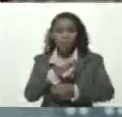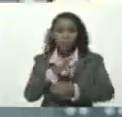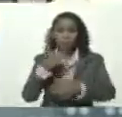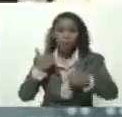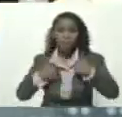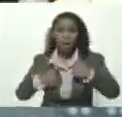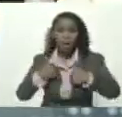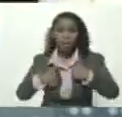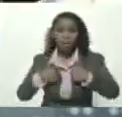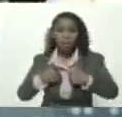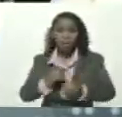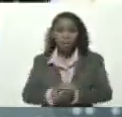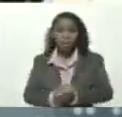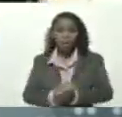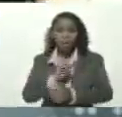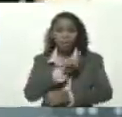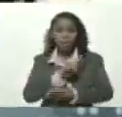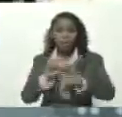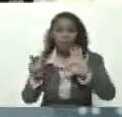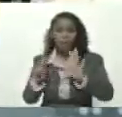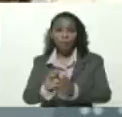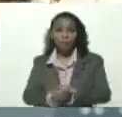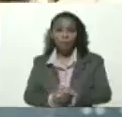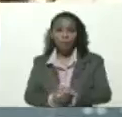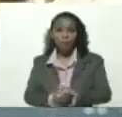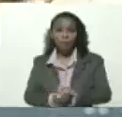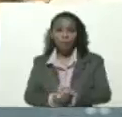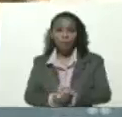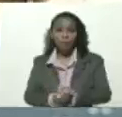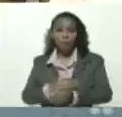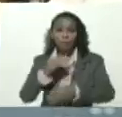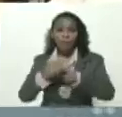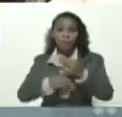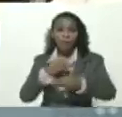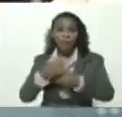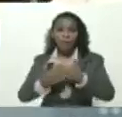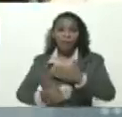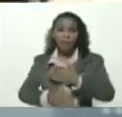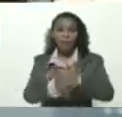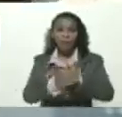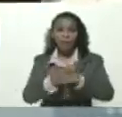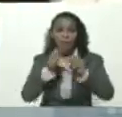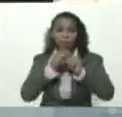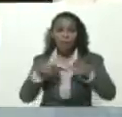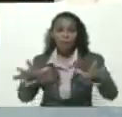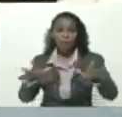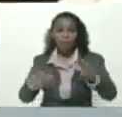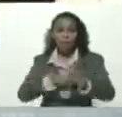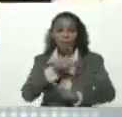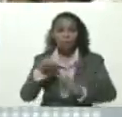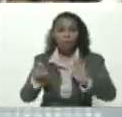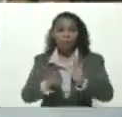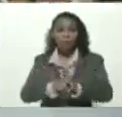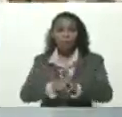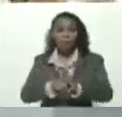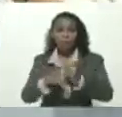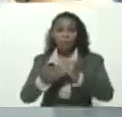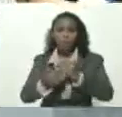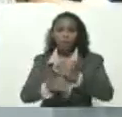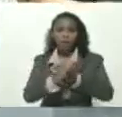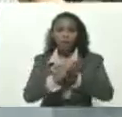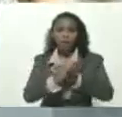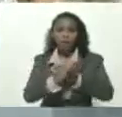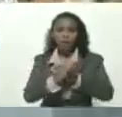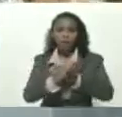miércoles 17 se va a llevar adelante el despliegue radial, es decir, se van de